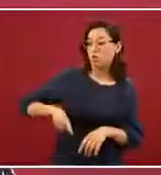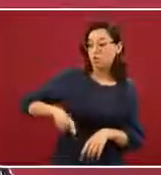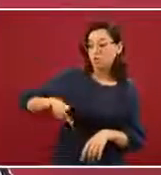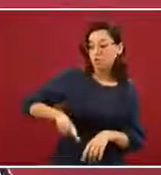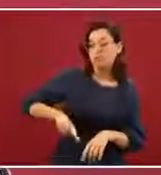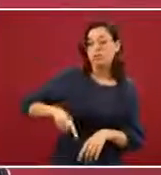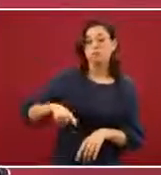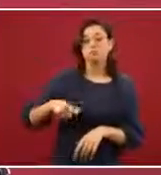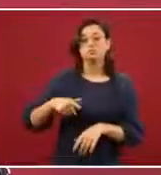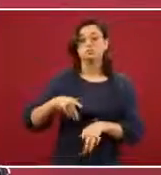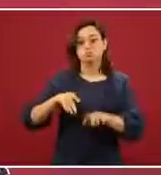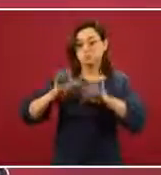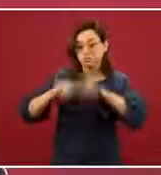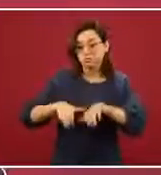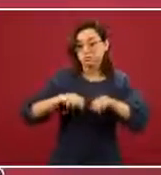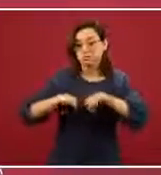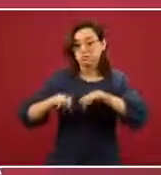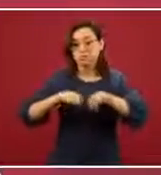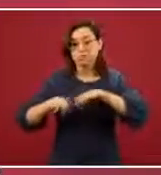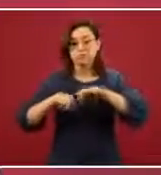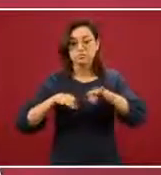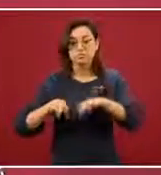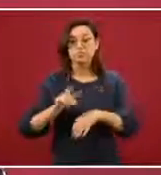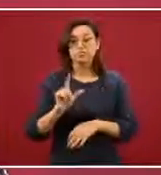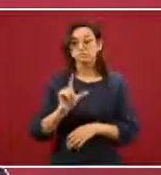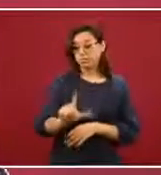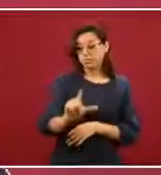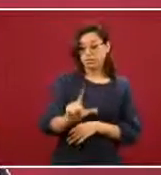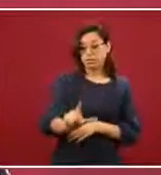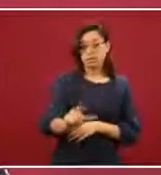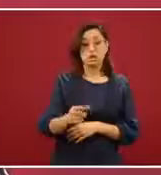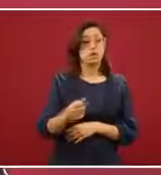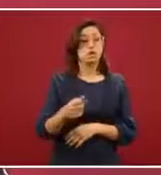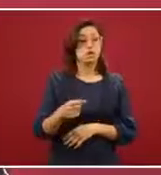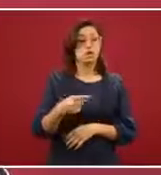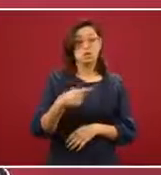trabajadoras, trabajen.